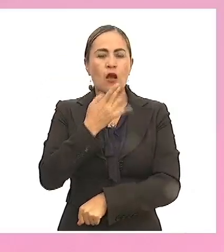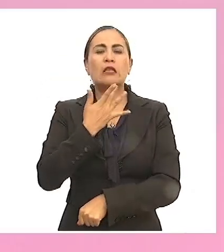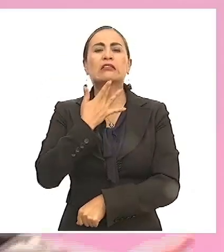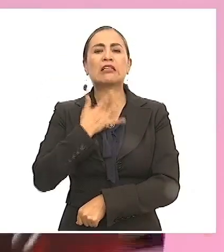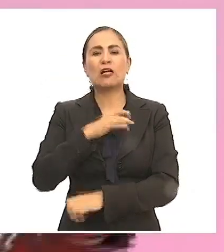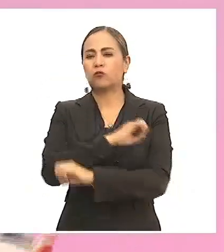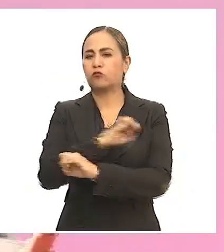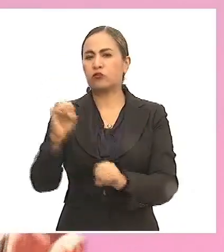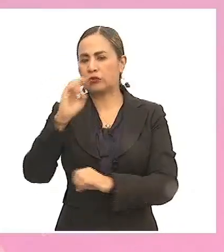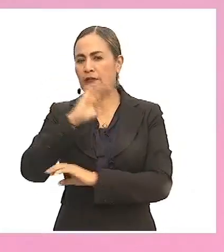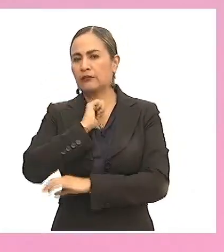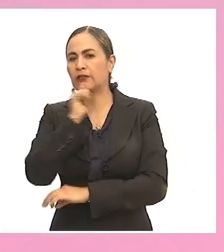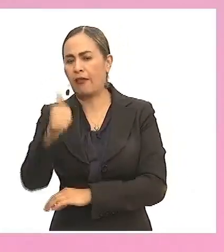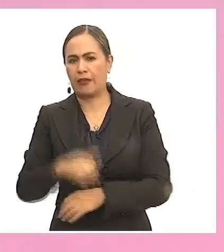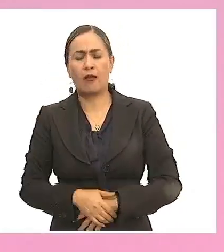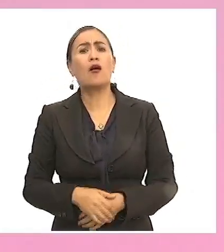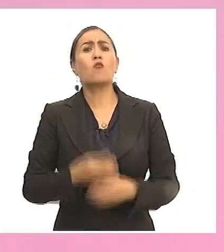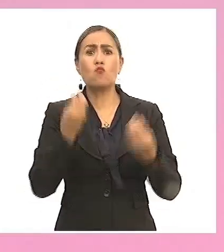Y se lo creyeron